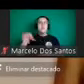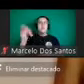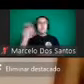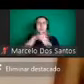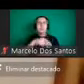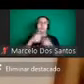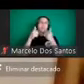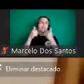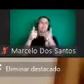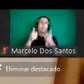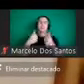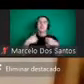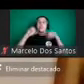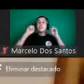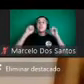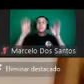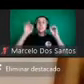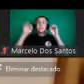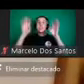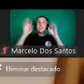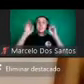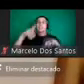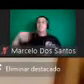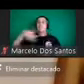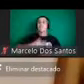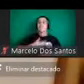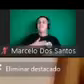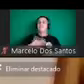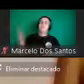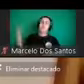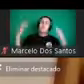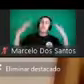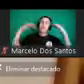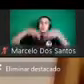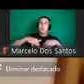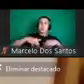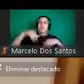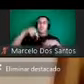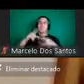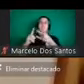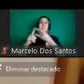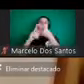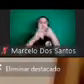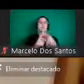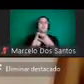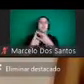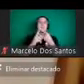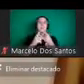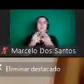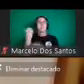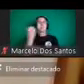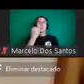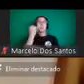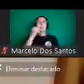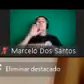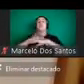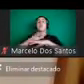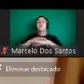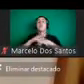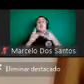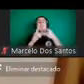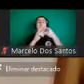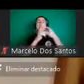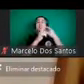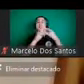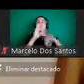de poder juntarnos, ¿verdad? Porque hace mucho no nos estábamos encontrando, sabemos que toda esta situación nos mantuvo un